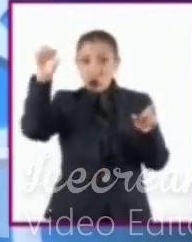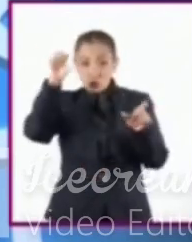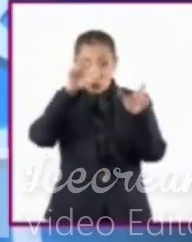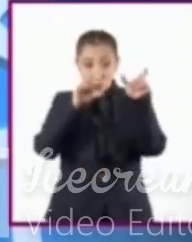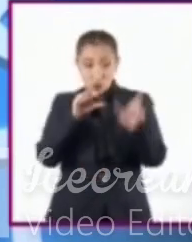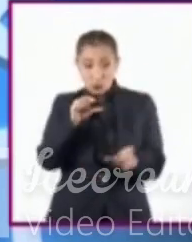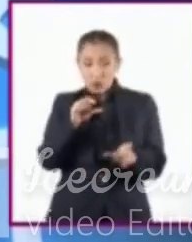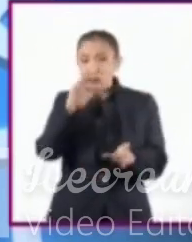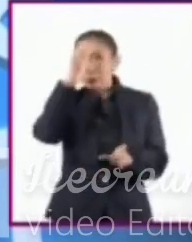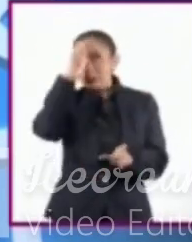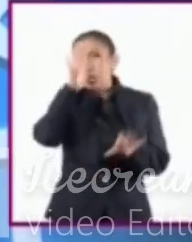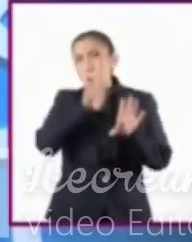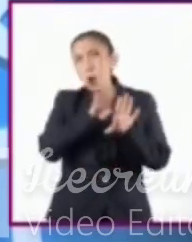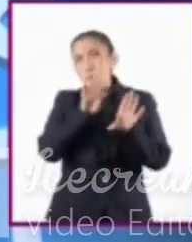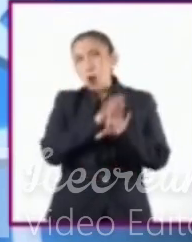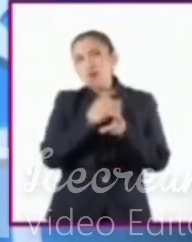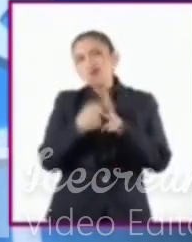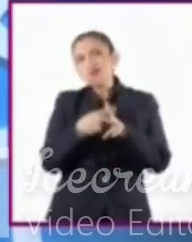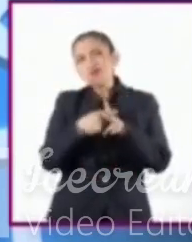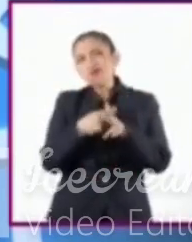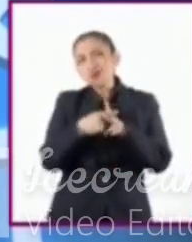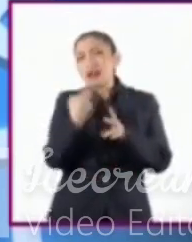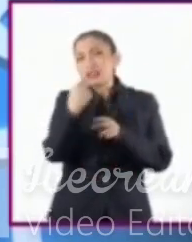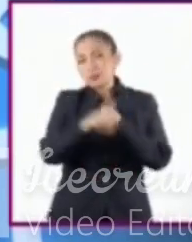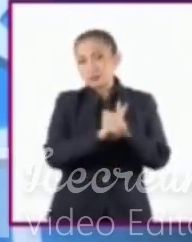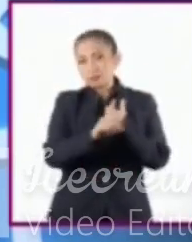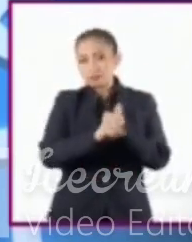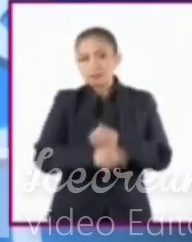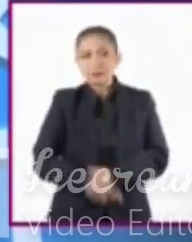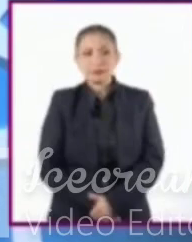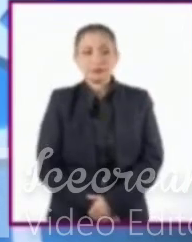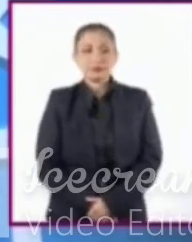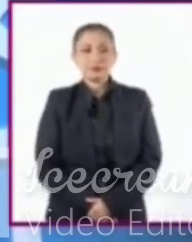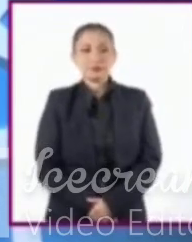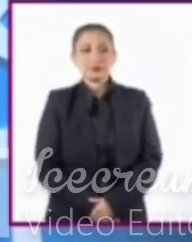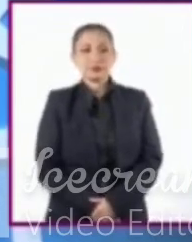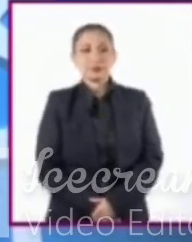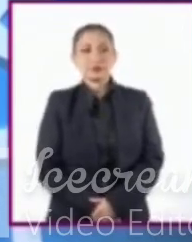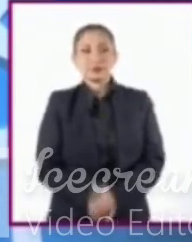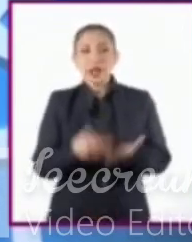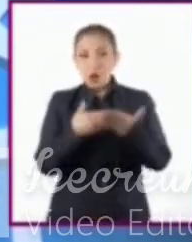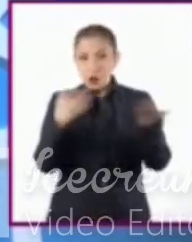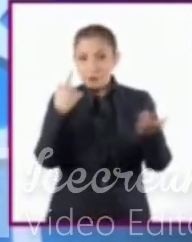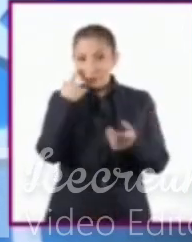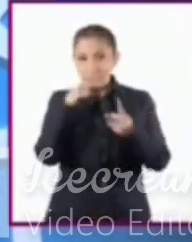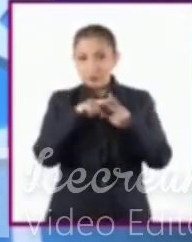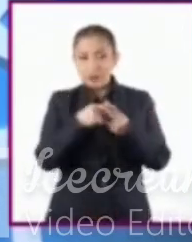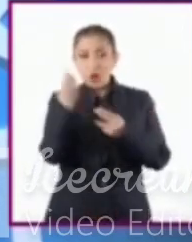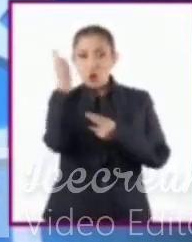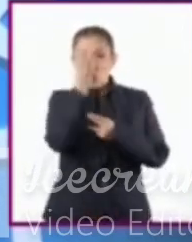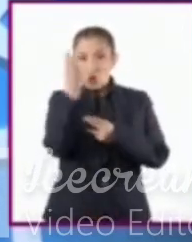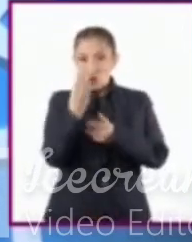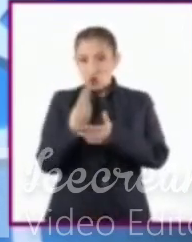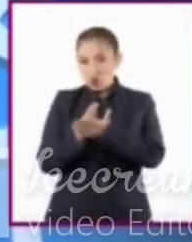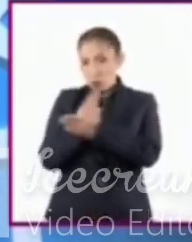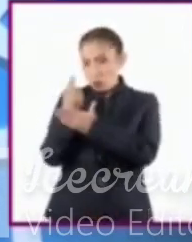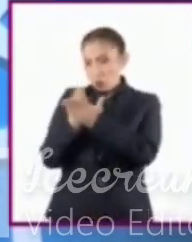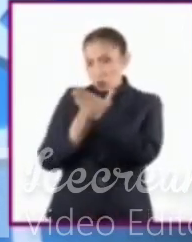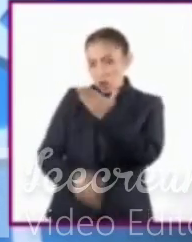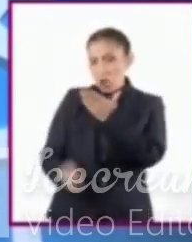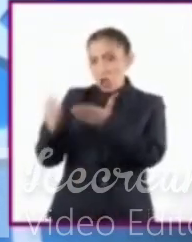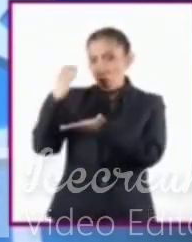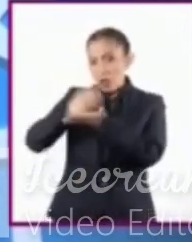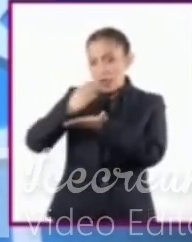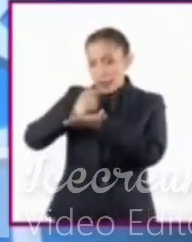Reflexiona sobre cómo podrías resolver este problema. Para comenzar, puedes dibujarlo en tu cuaderno y hacer